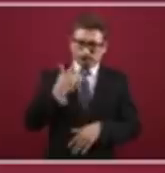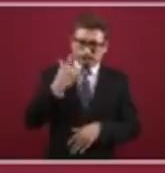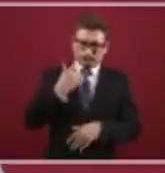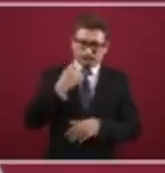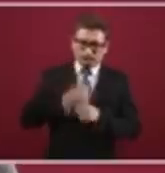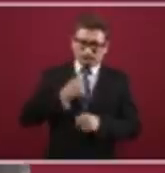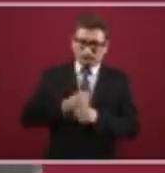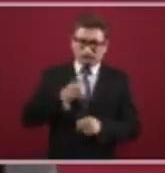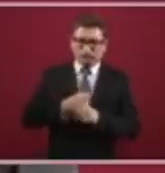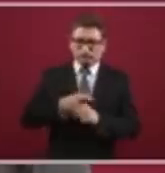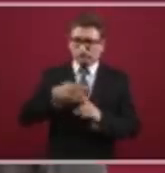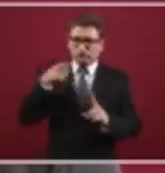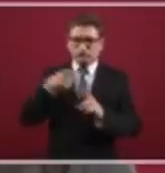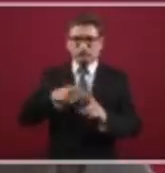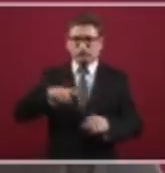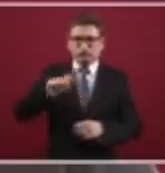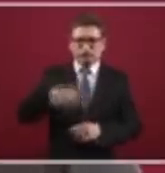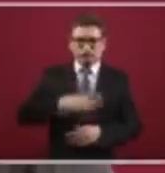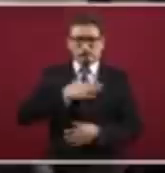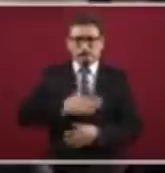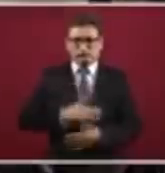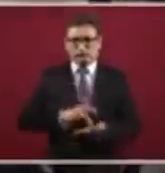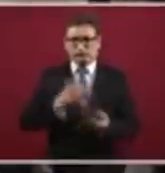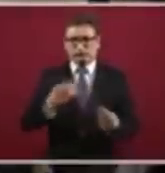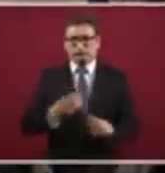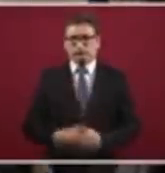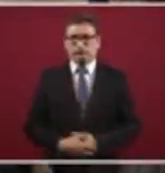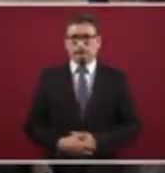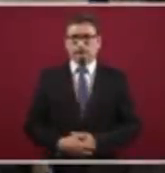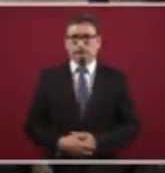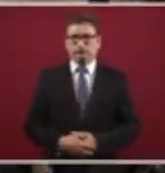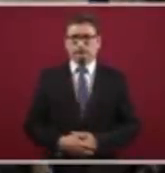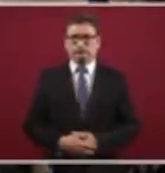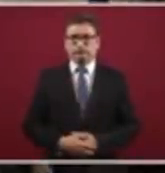la verdad y la justicia muchas gracias